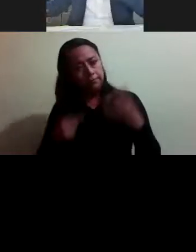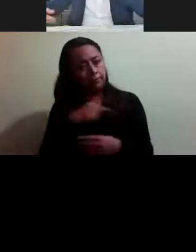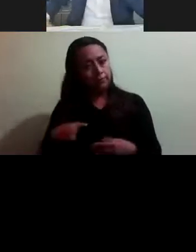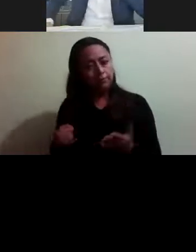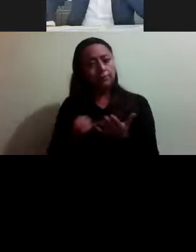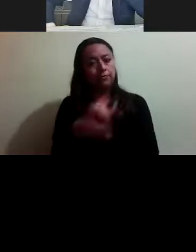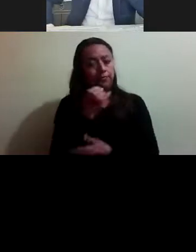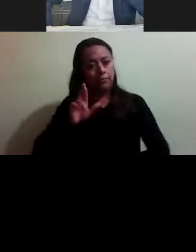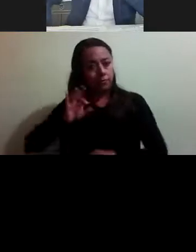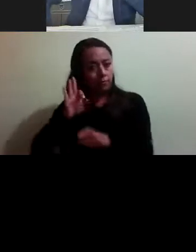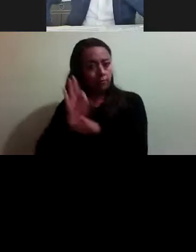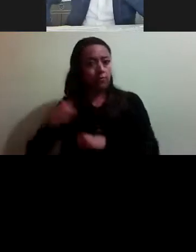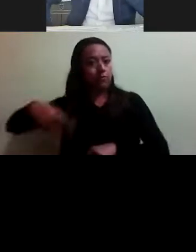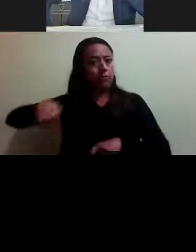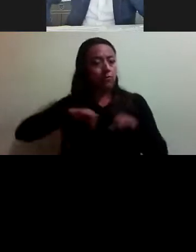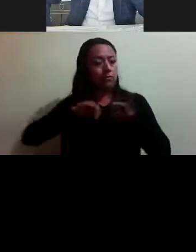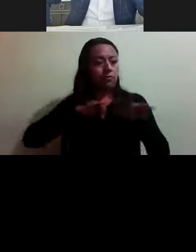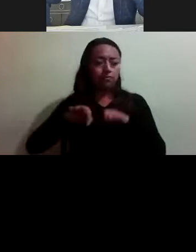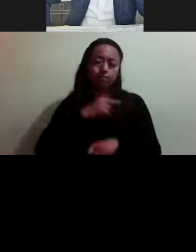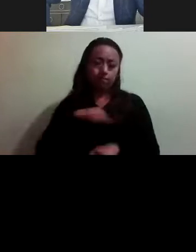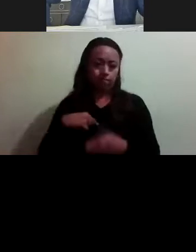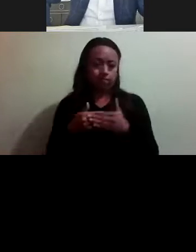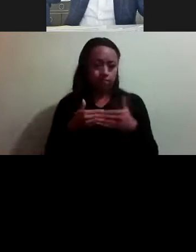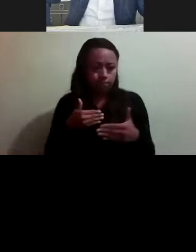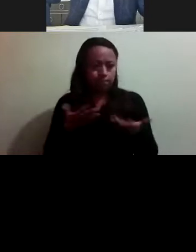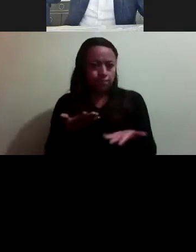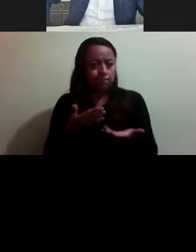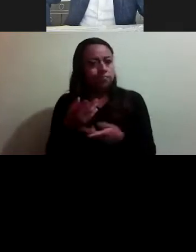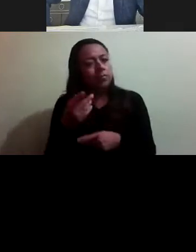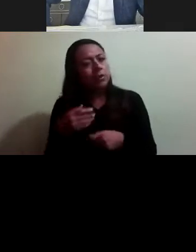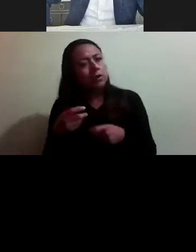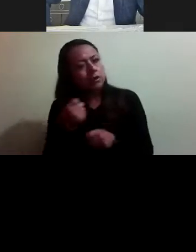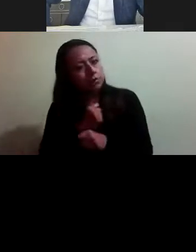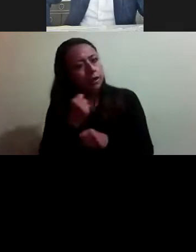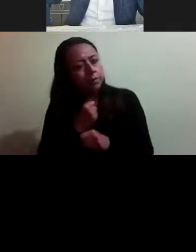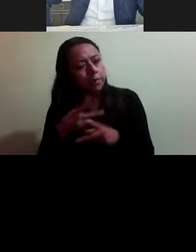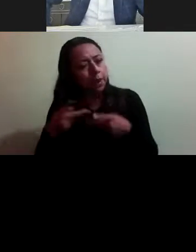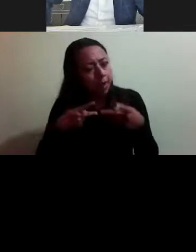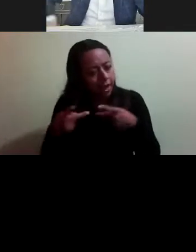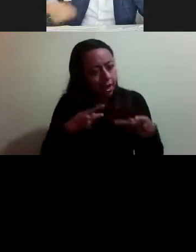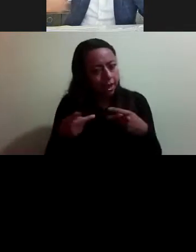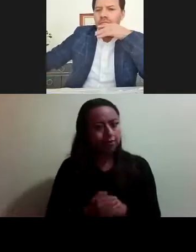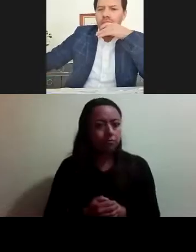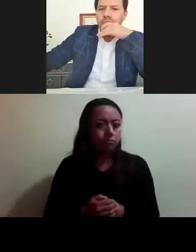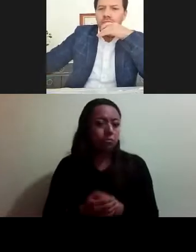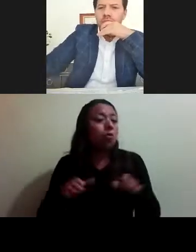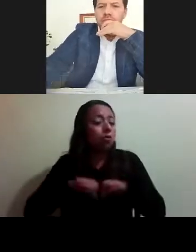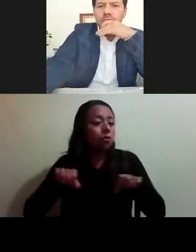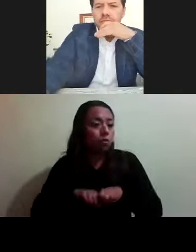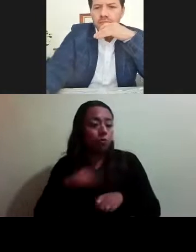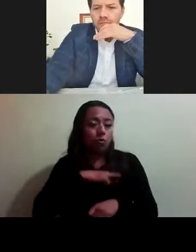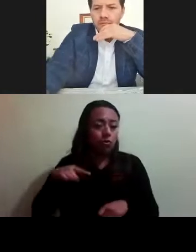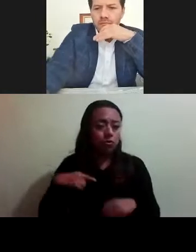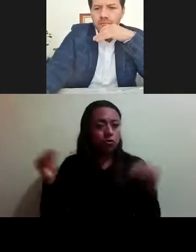las previsiones. Y lo que yo diría es que nos ayude usted a calcular esas previsiones y discutamos en el centro del debate del